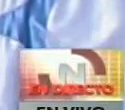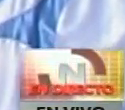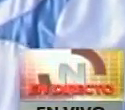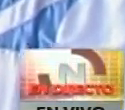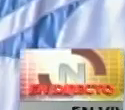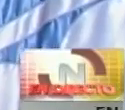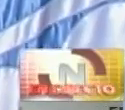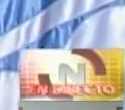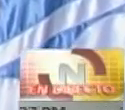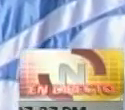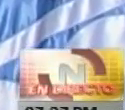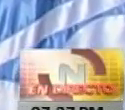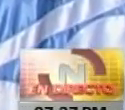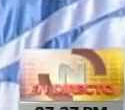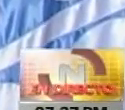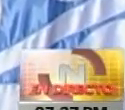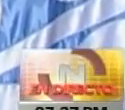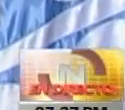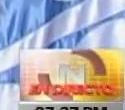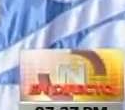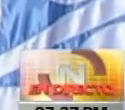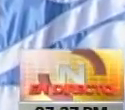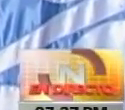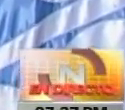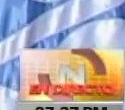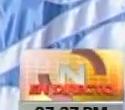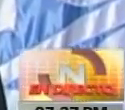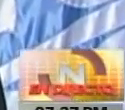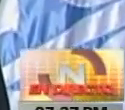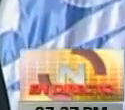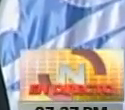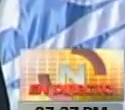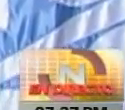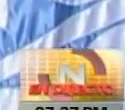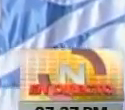de la operación de las casas de cambio en Zulia y en el estado Táchira.